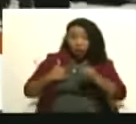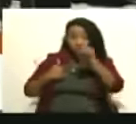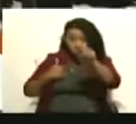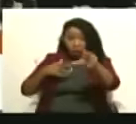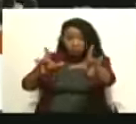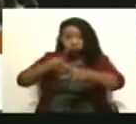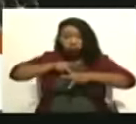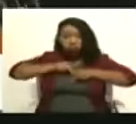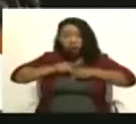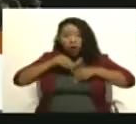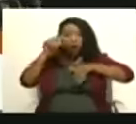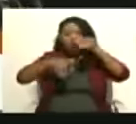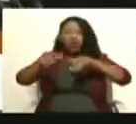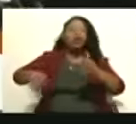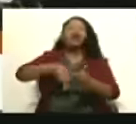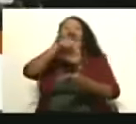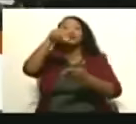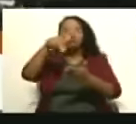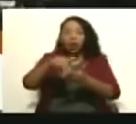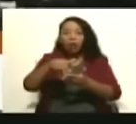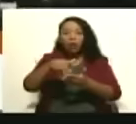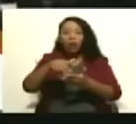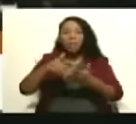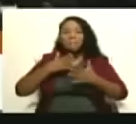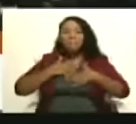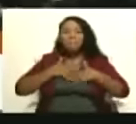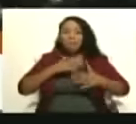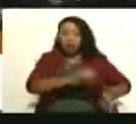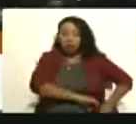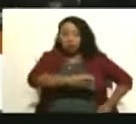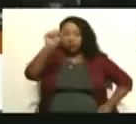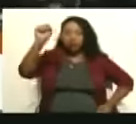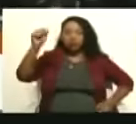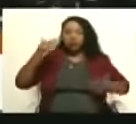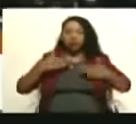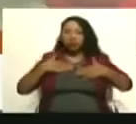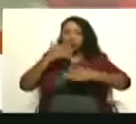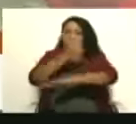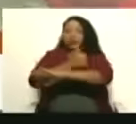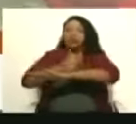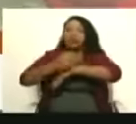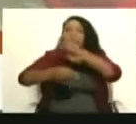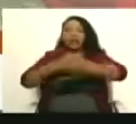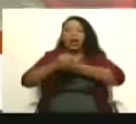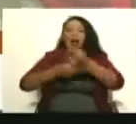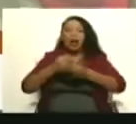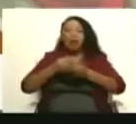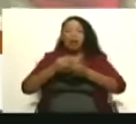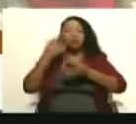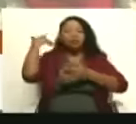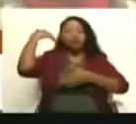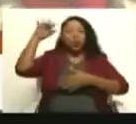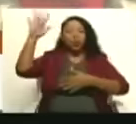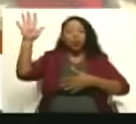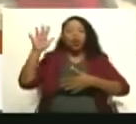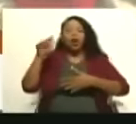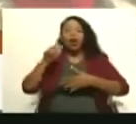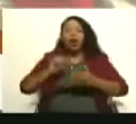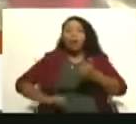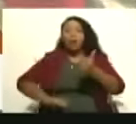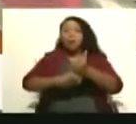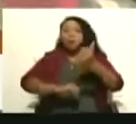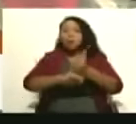acepta el voto nacional, mi espada y mi autoridad se emplearán con infinito gozo en sostener y defender